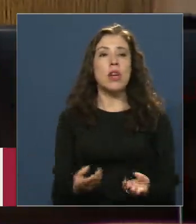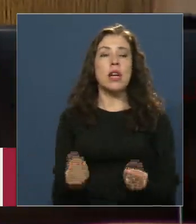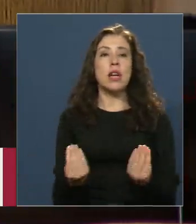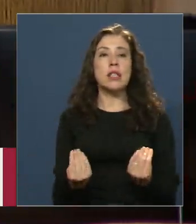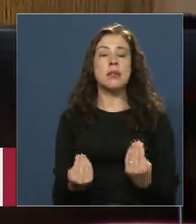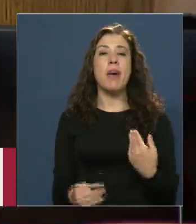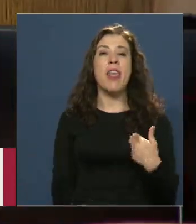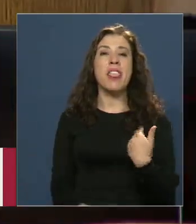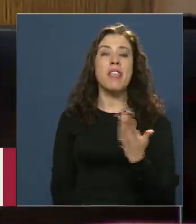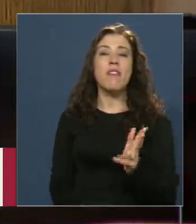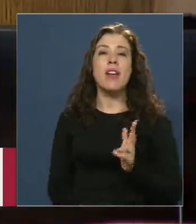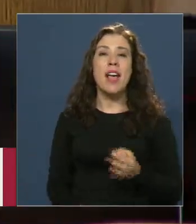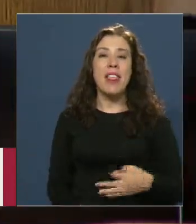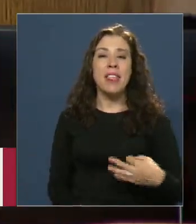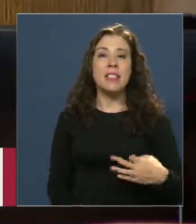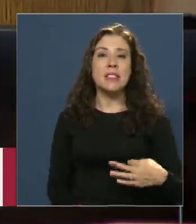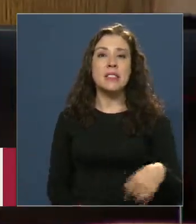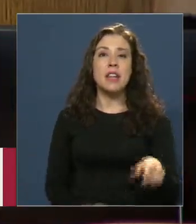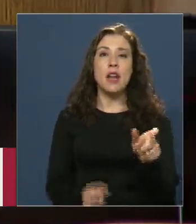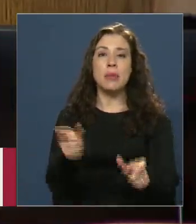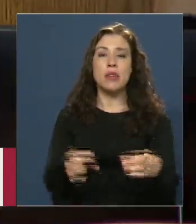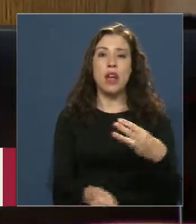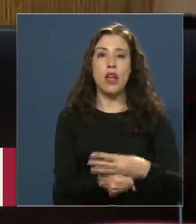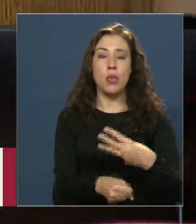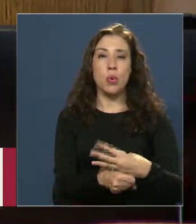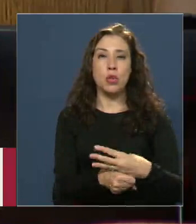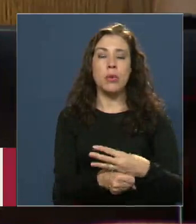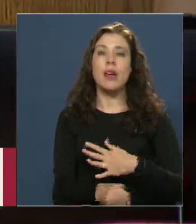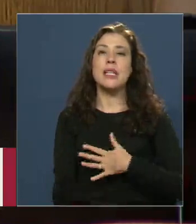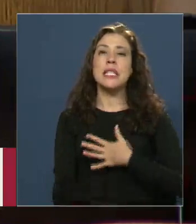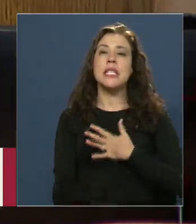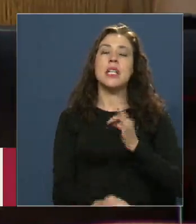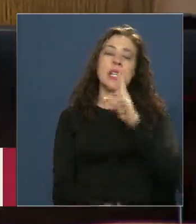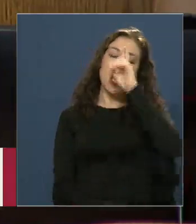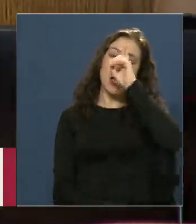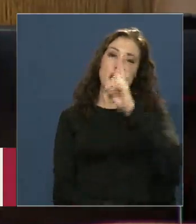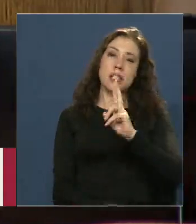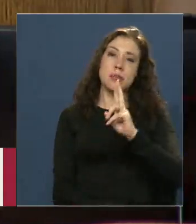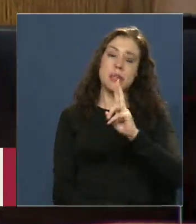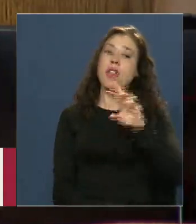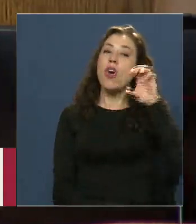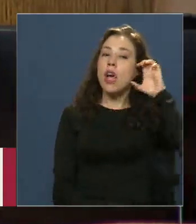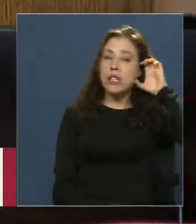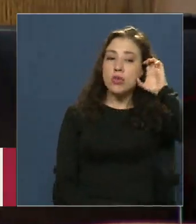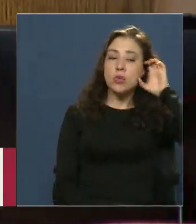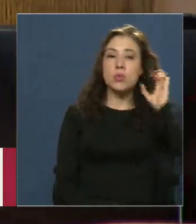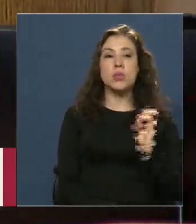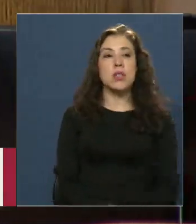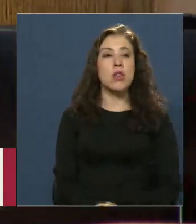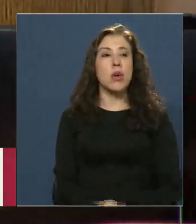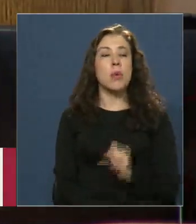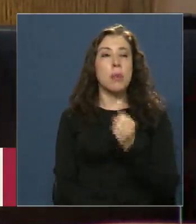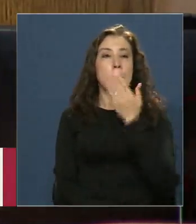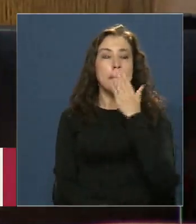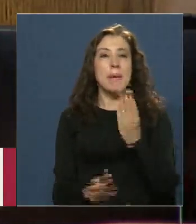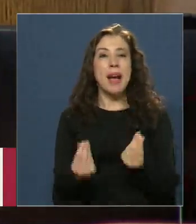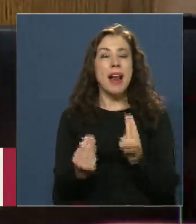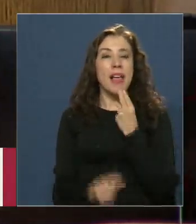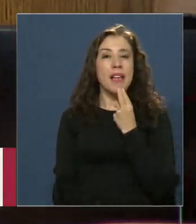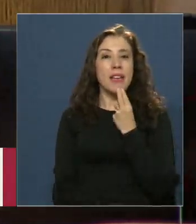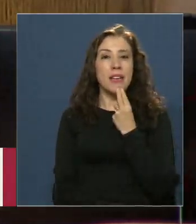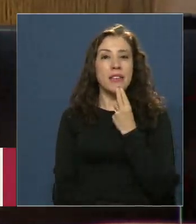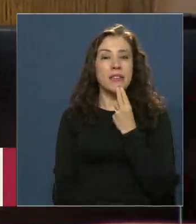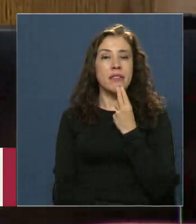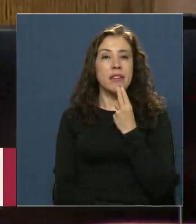Necesitamos devolverle la dignidad a nuestros adultos mayores, que se sientan respetados y escuchados, que puedan mejorar la calidad de vida